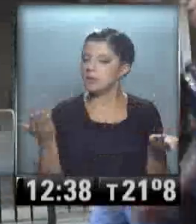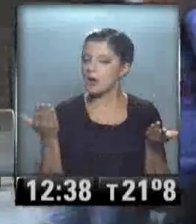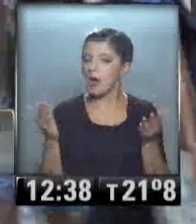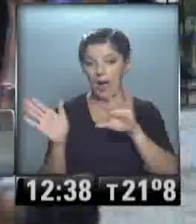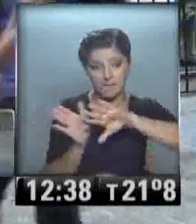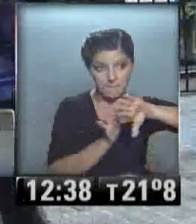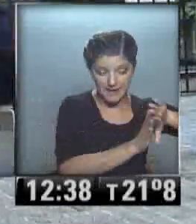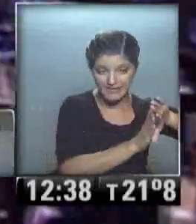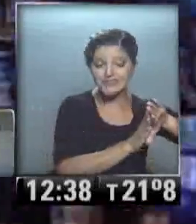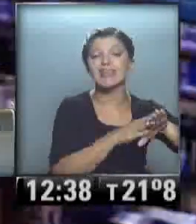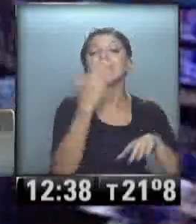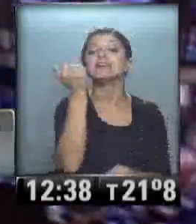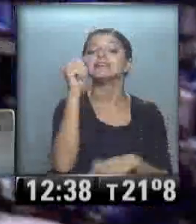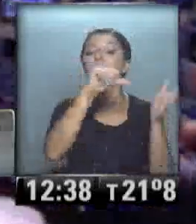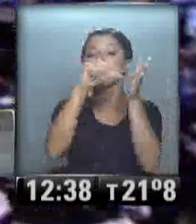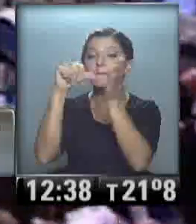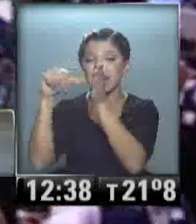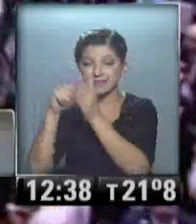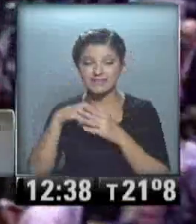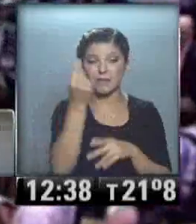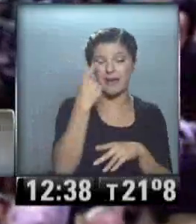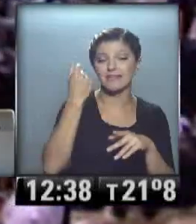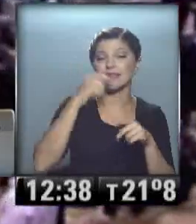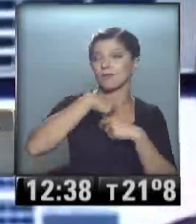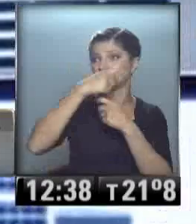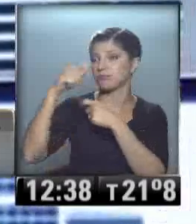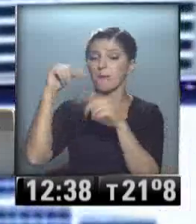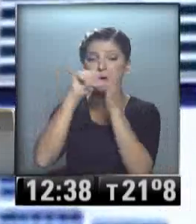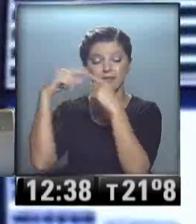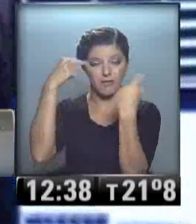los seis países con más activos en el exterior concentran el